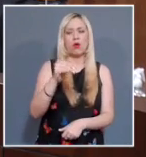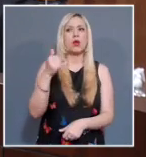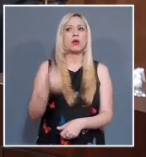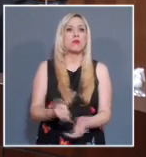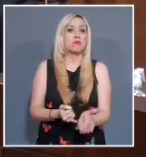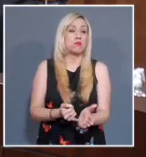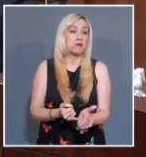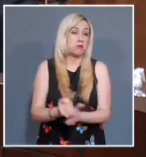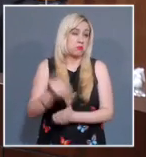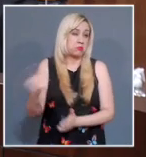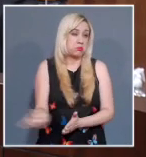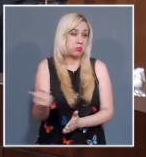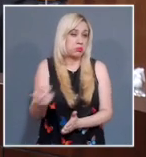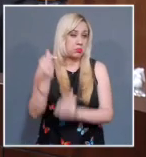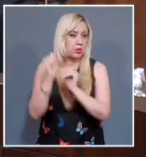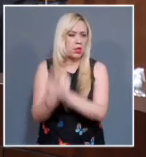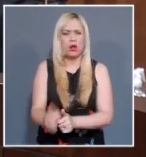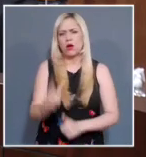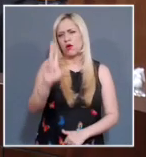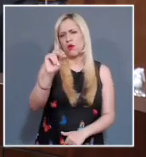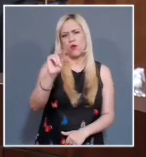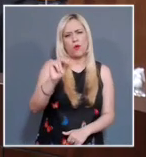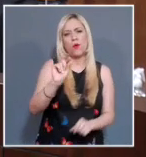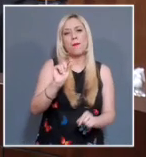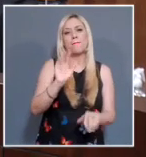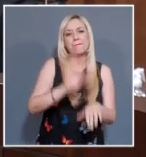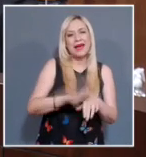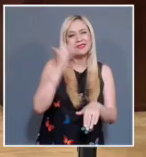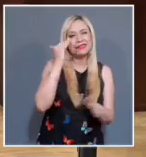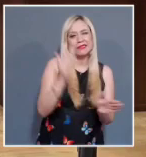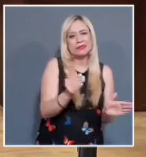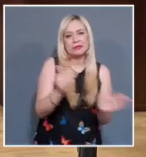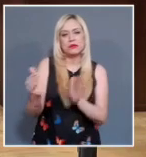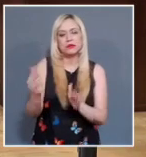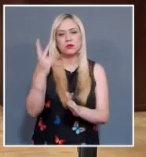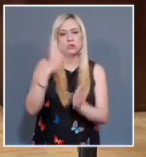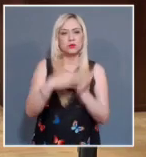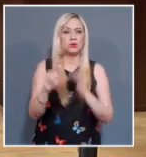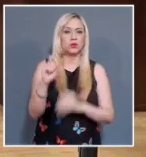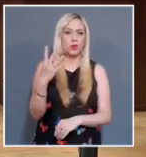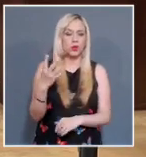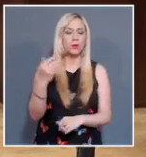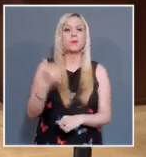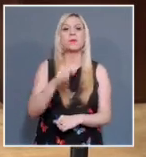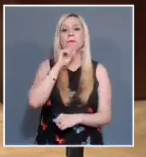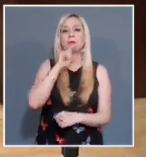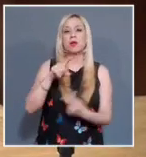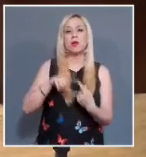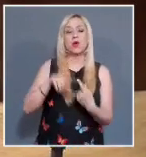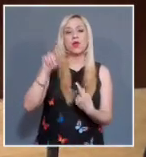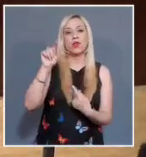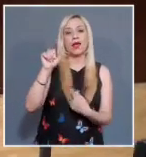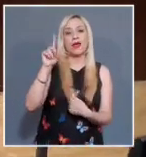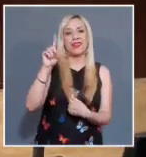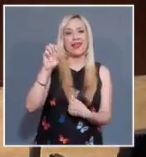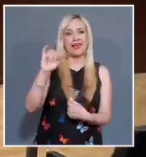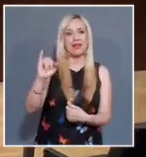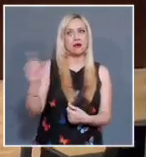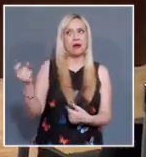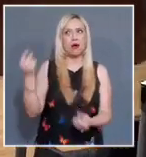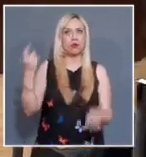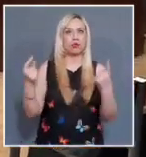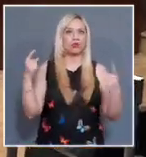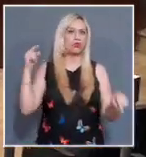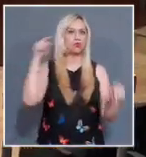confirmó la designación por parte de la cámara de diputados de Guadalupe tadei Zavala como consejera presidenta del INE y de Jorge